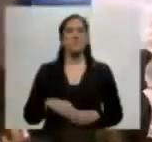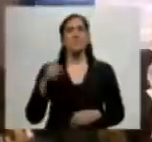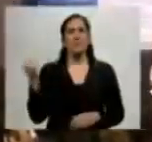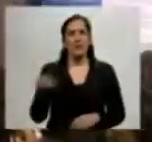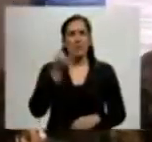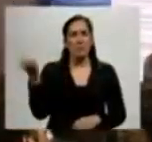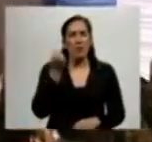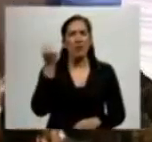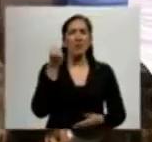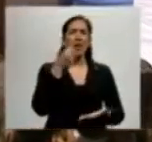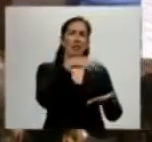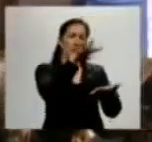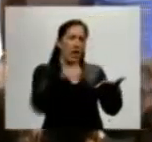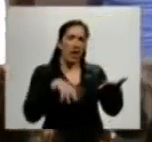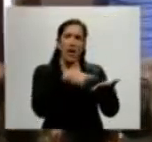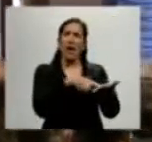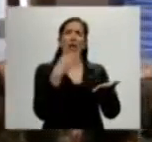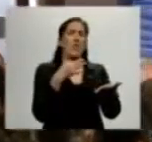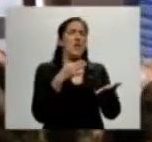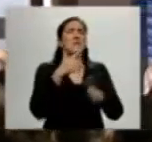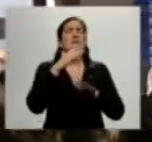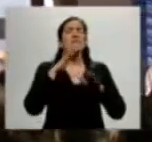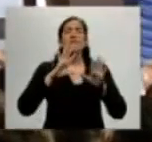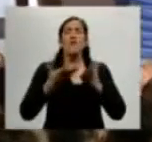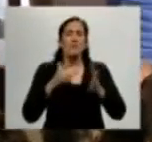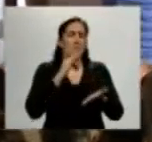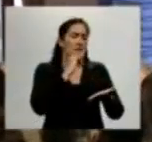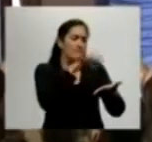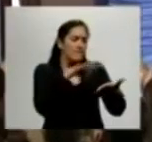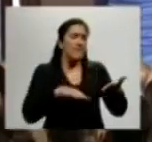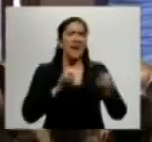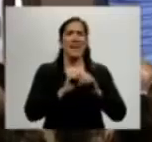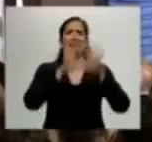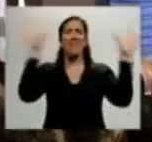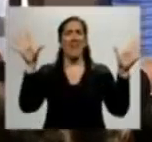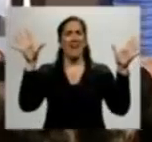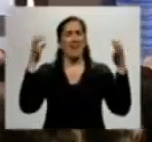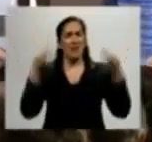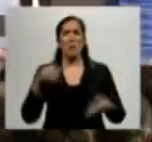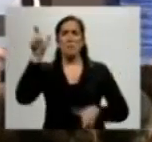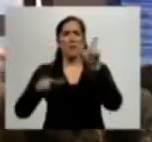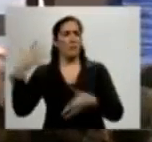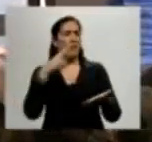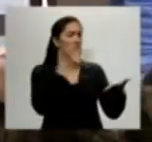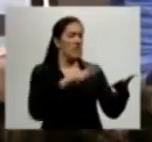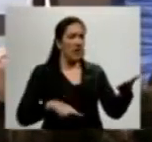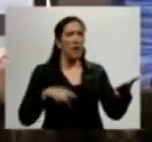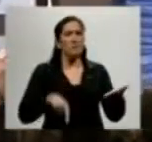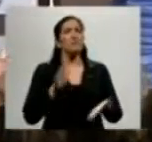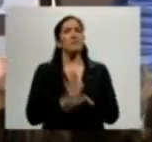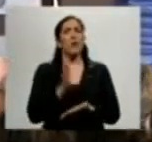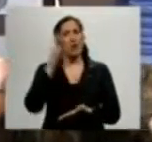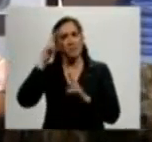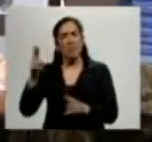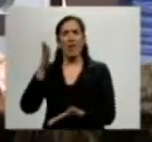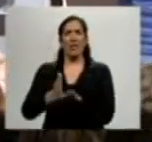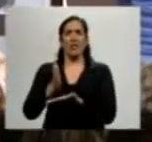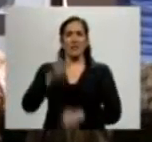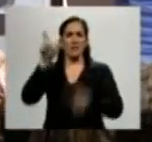accesible para todos. Lenguaje sencillo, doble dimensión de valores, como les decía, a partir de los derechos